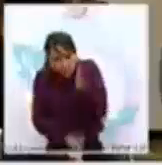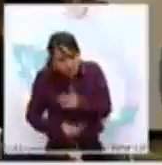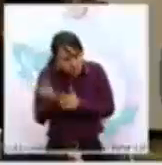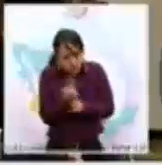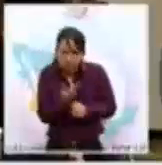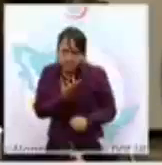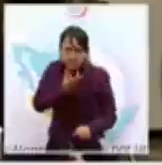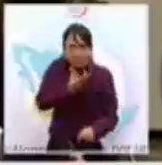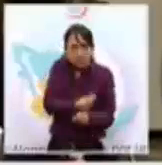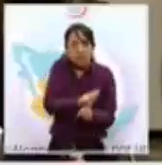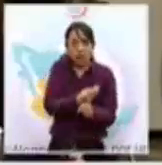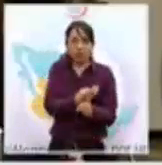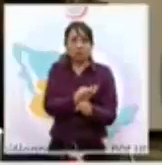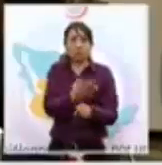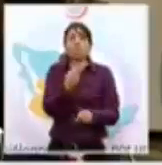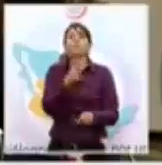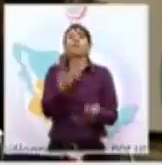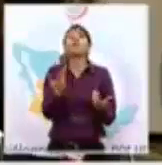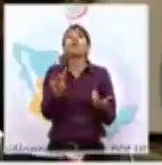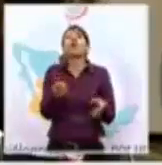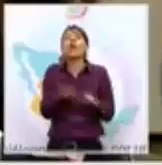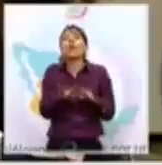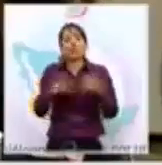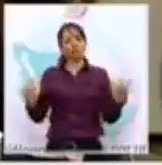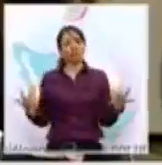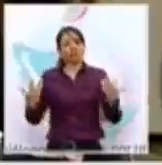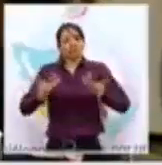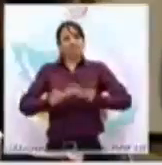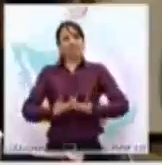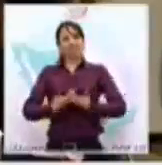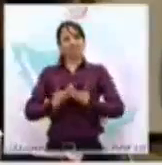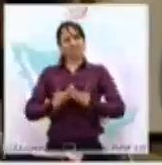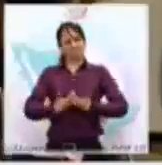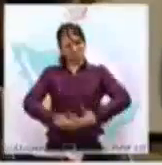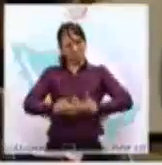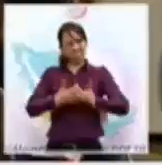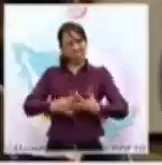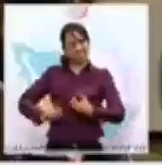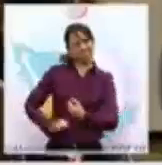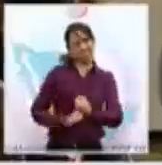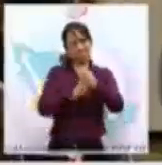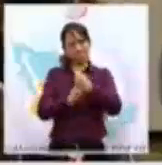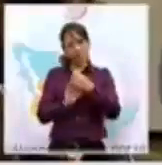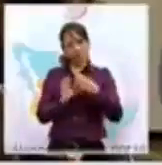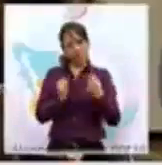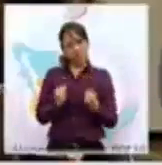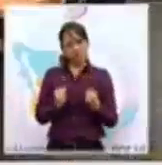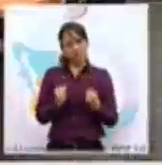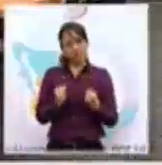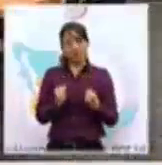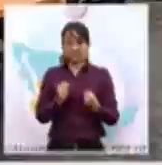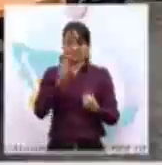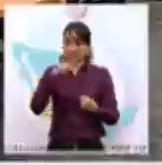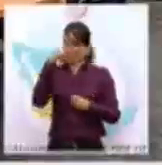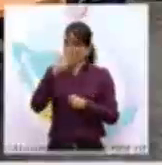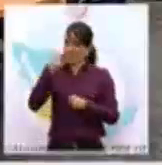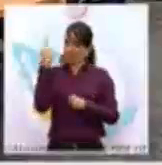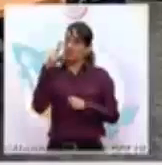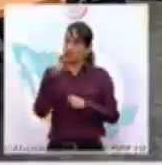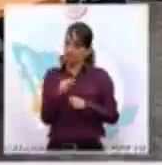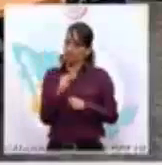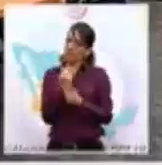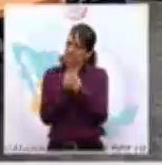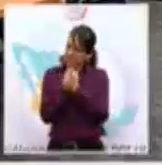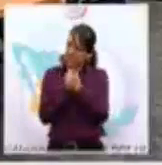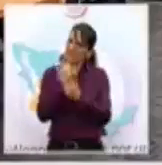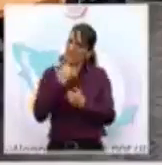social que va a tener nuestra sociedad mexicana? Evidentemente que el reto es muy grande, hay que trabajar. Muchas gracias a todos por